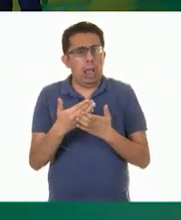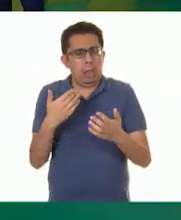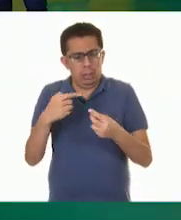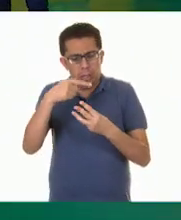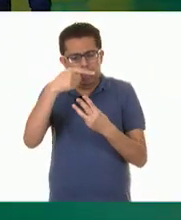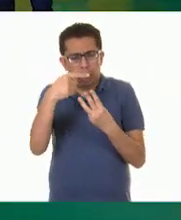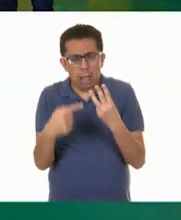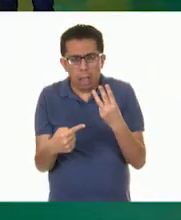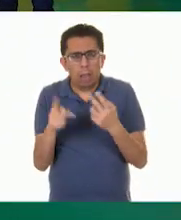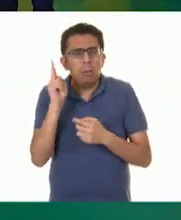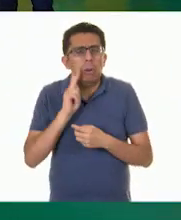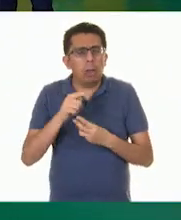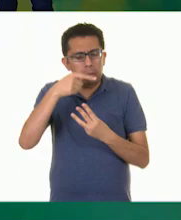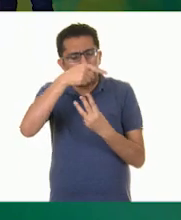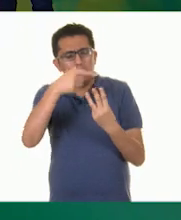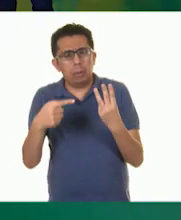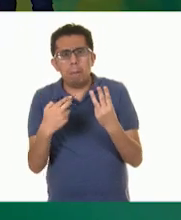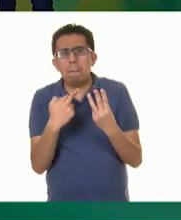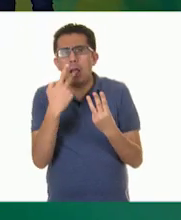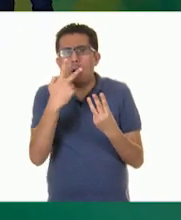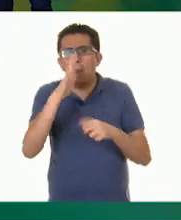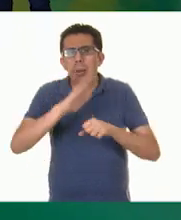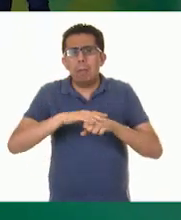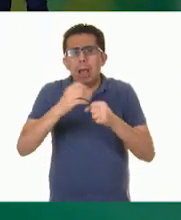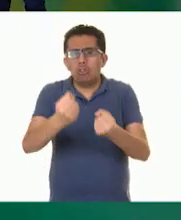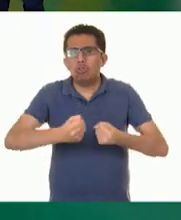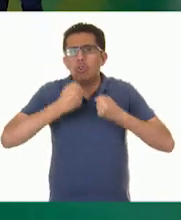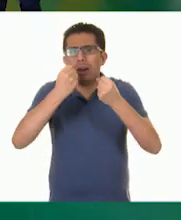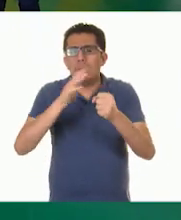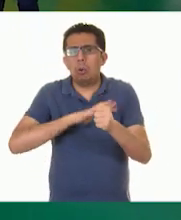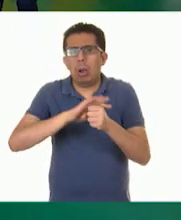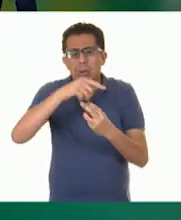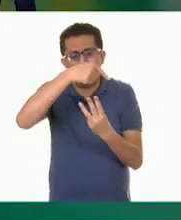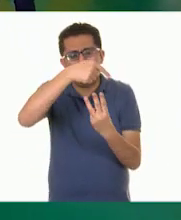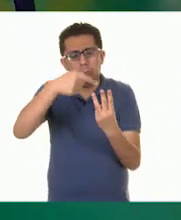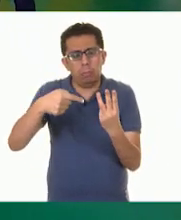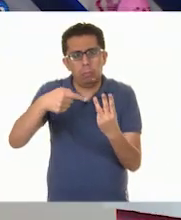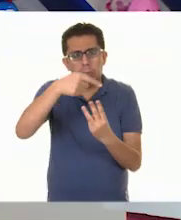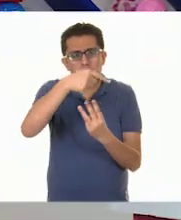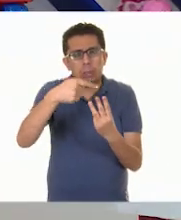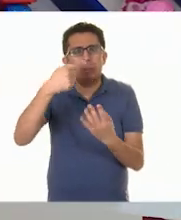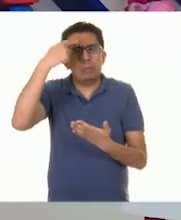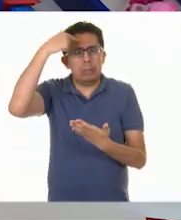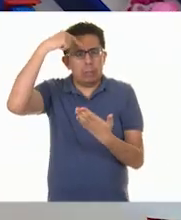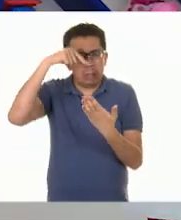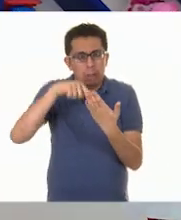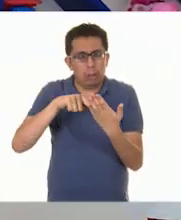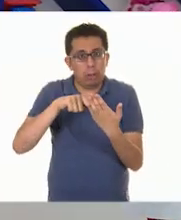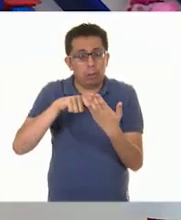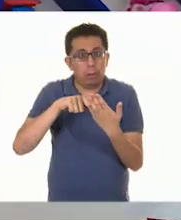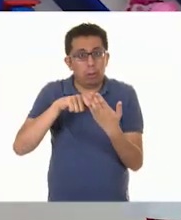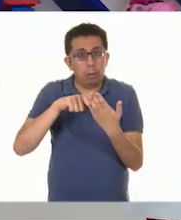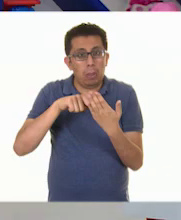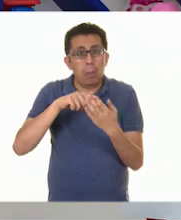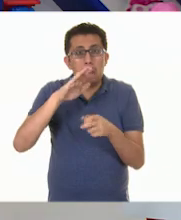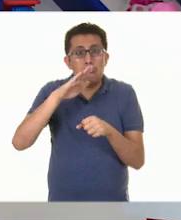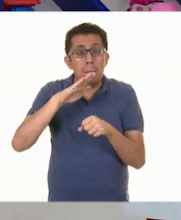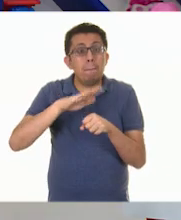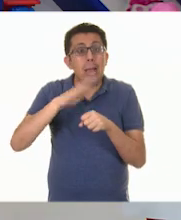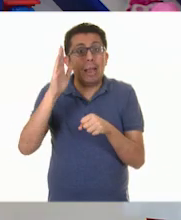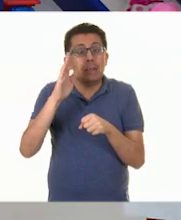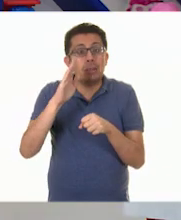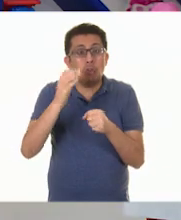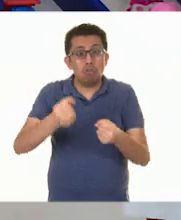¿cuál se escucha más fuerte? La intensidad es más fuerte. Creo que hasta este momento el teléfono con vasos